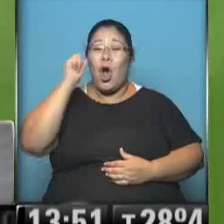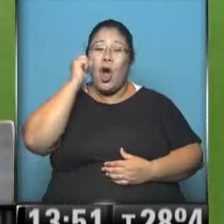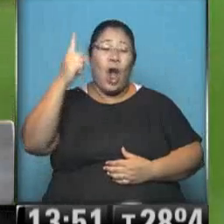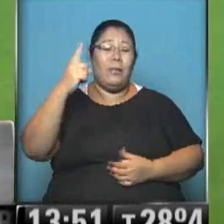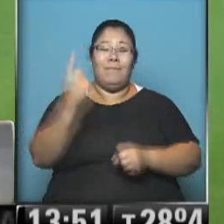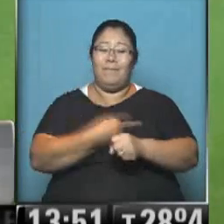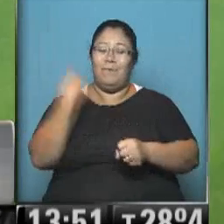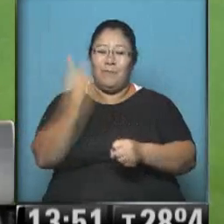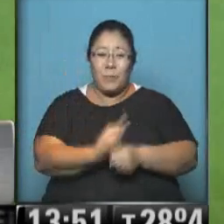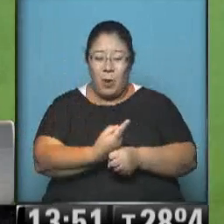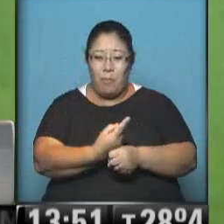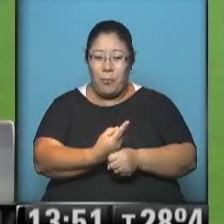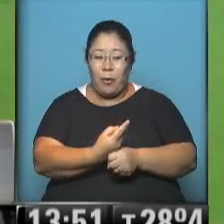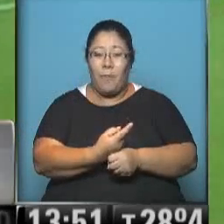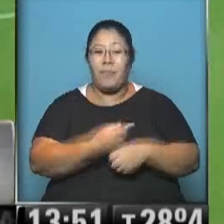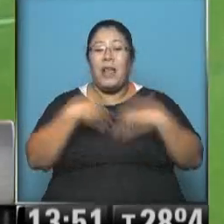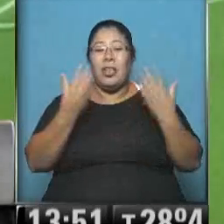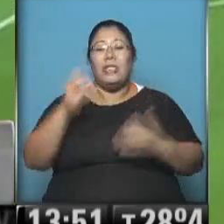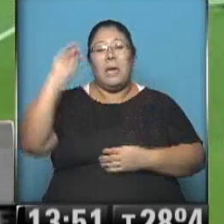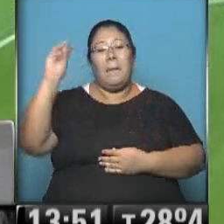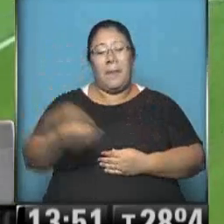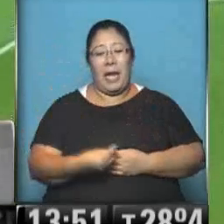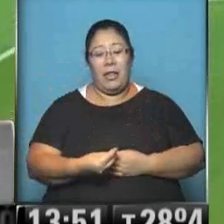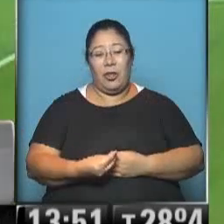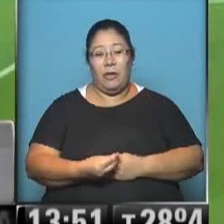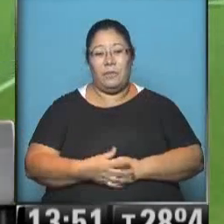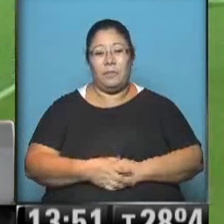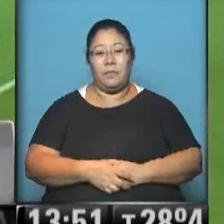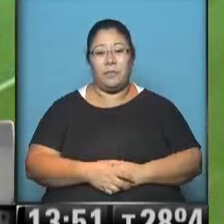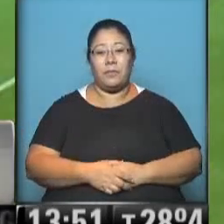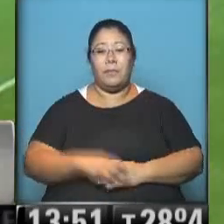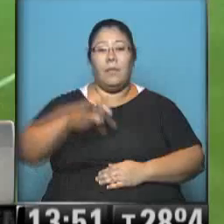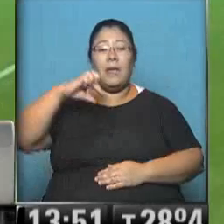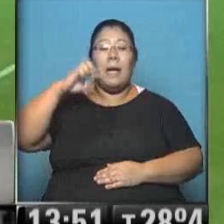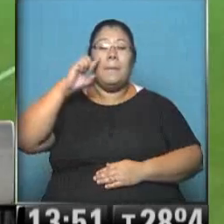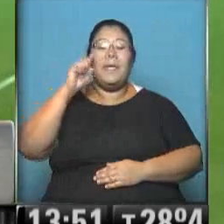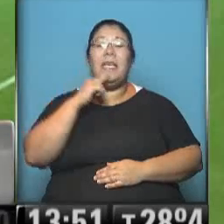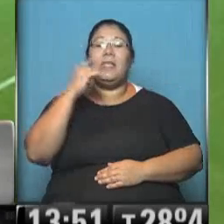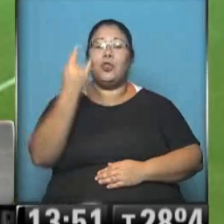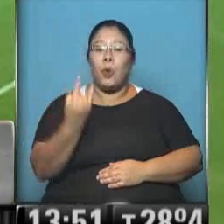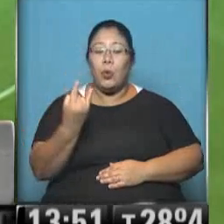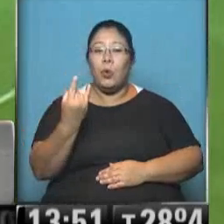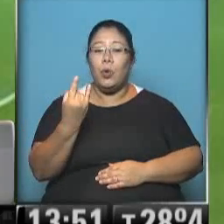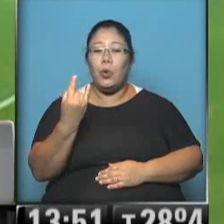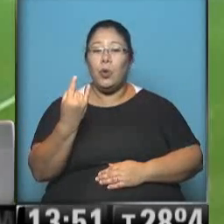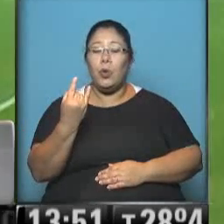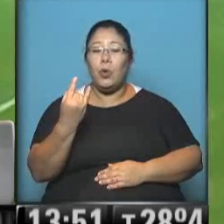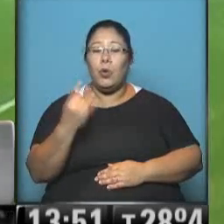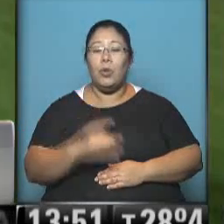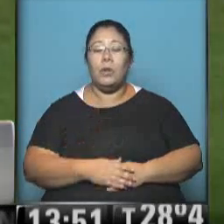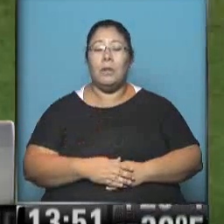Mauro Chieto, el zurdazo de Caruso y después la chance del Pitu Barrientos, su volante. Fíjate